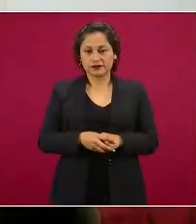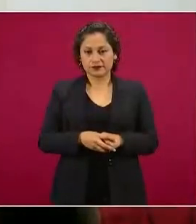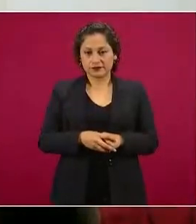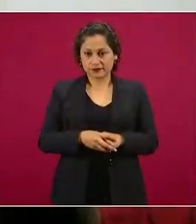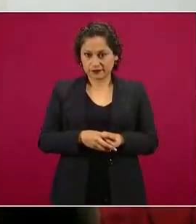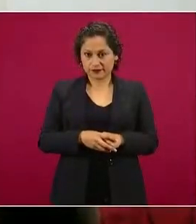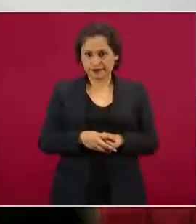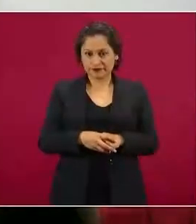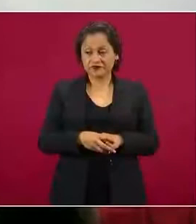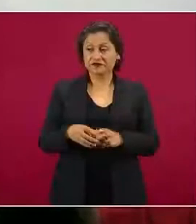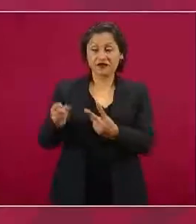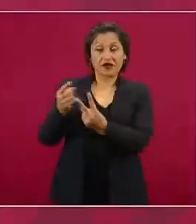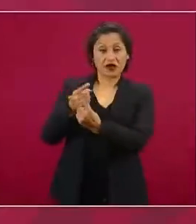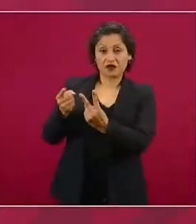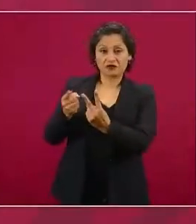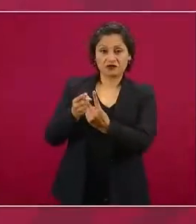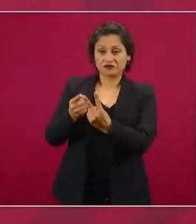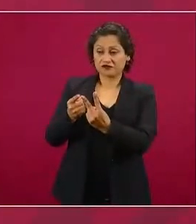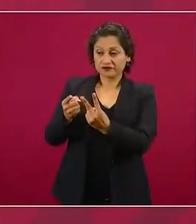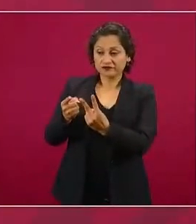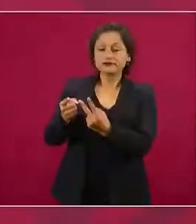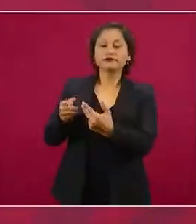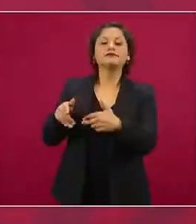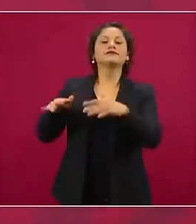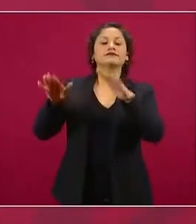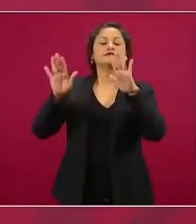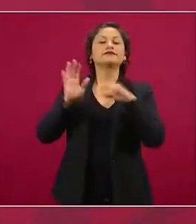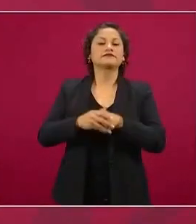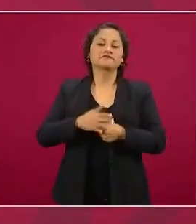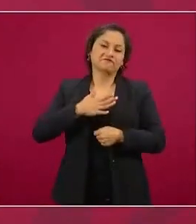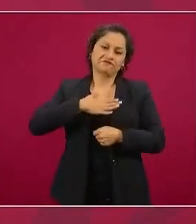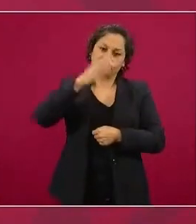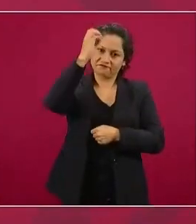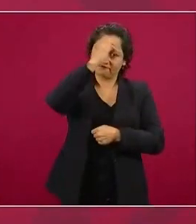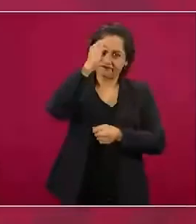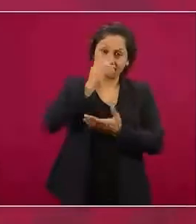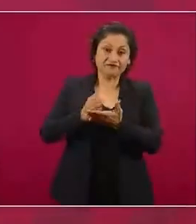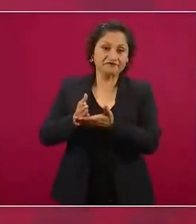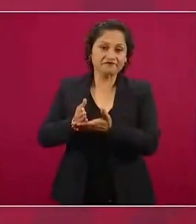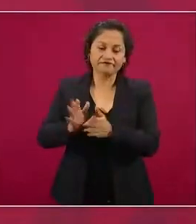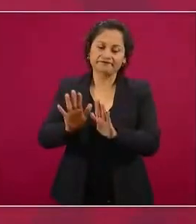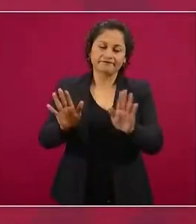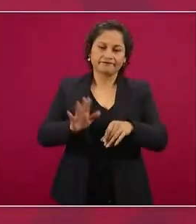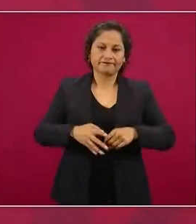Progresistas. Ah. Sí, no opino. No opino.